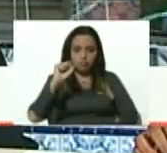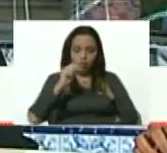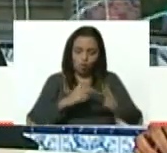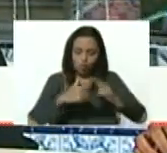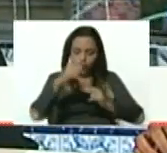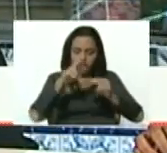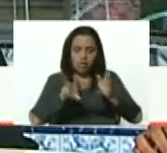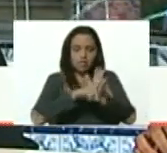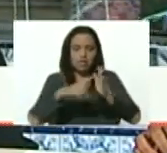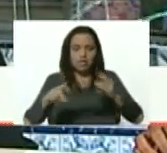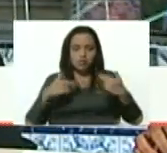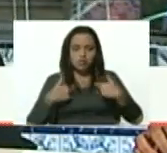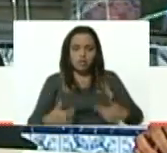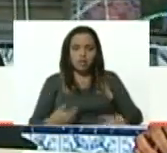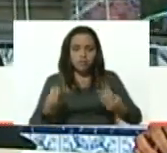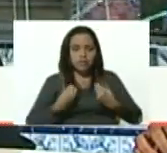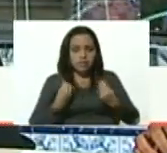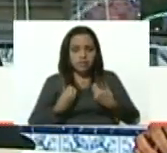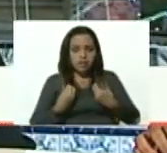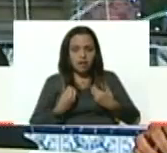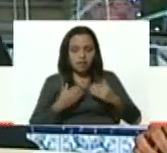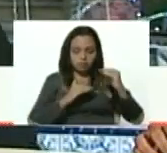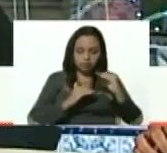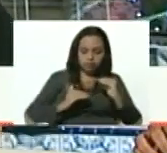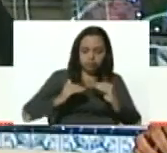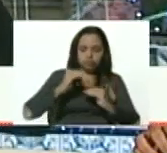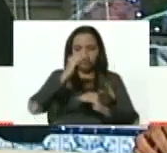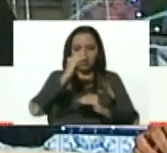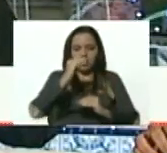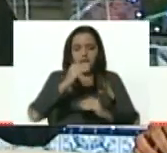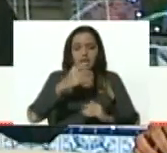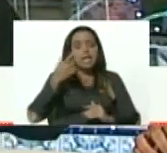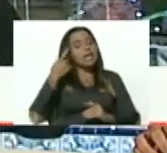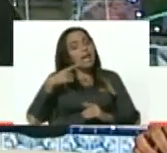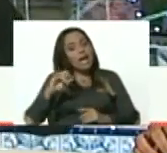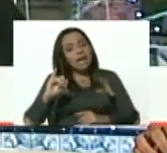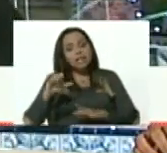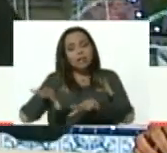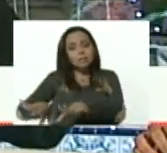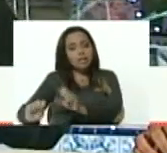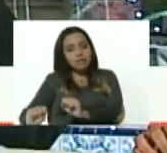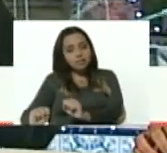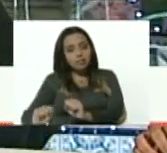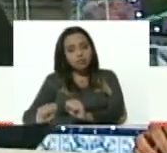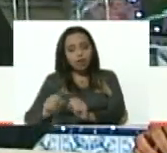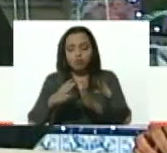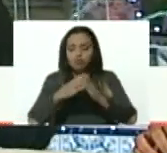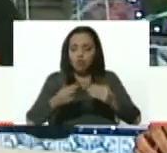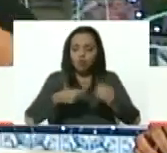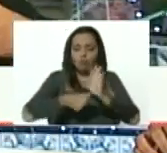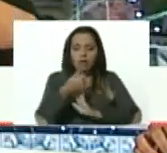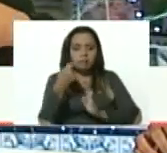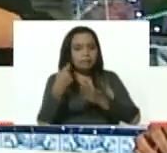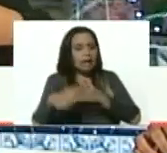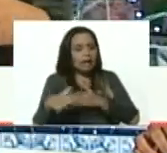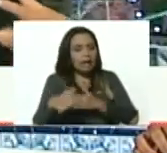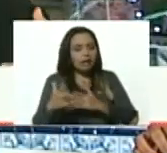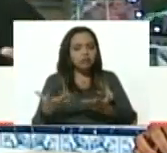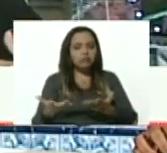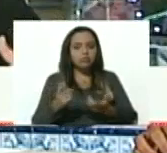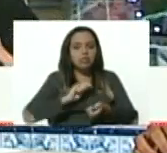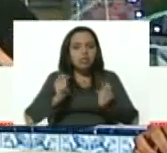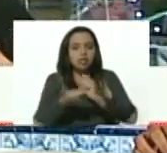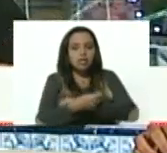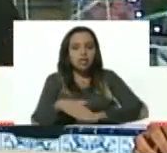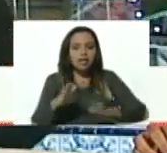derecho humano a la vivienda y va ganando en esta batalla, y el capitalismo que especula todo, que convierte la